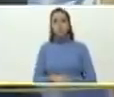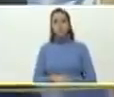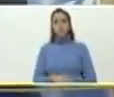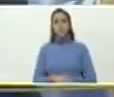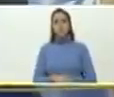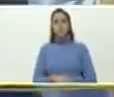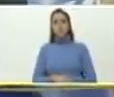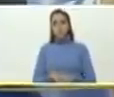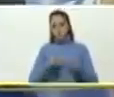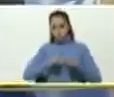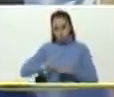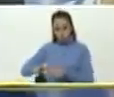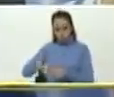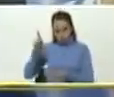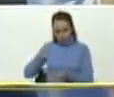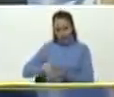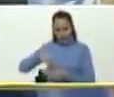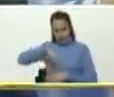este salón donde estamos